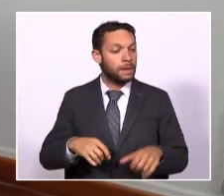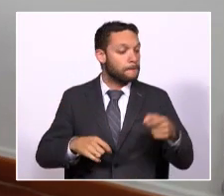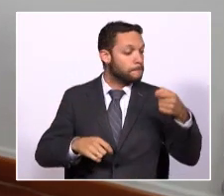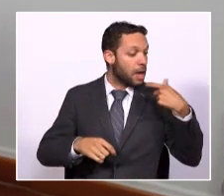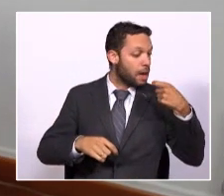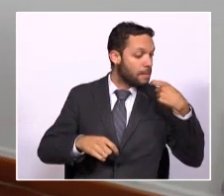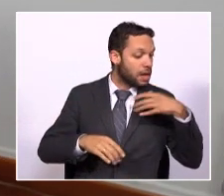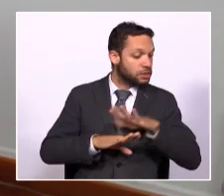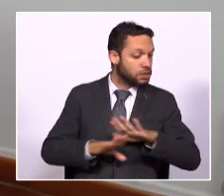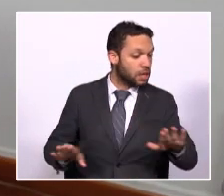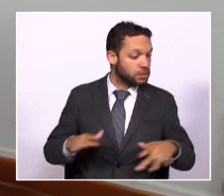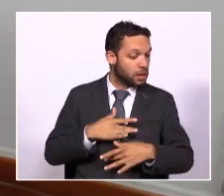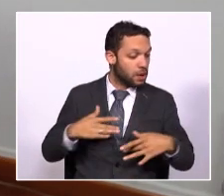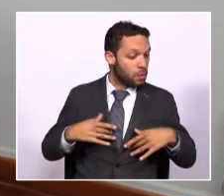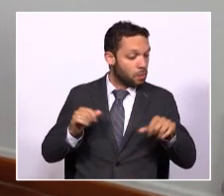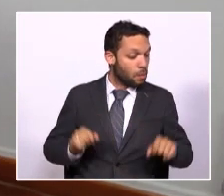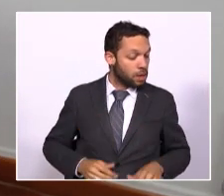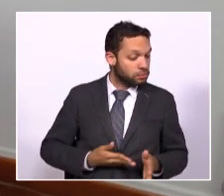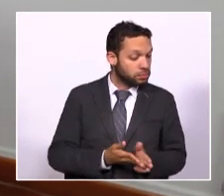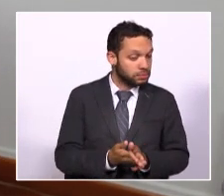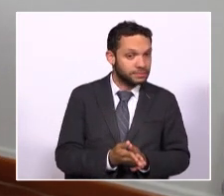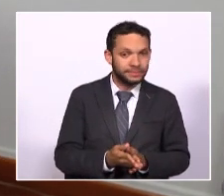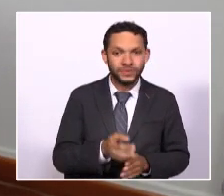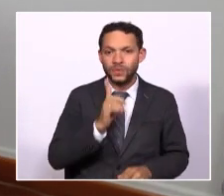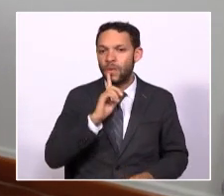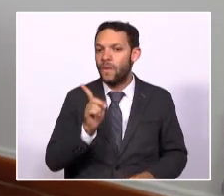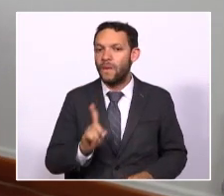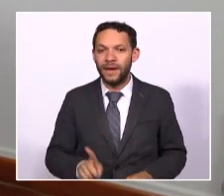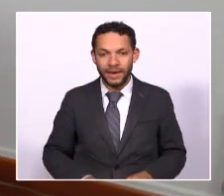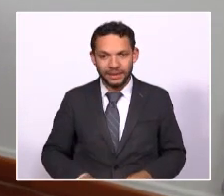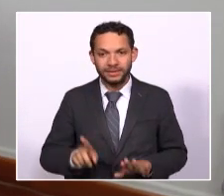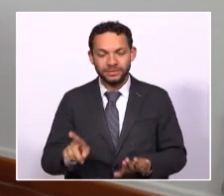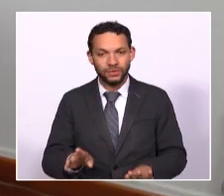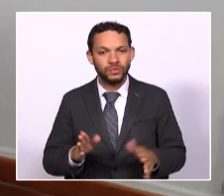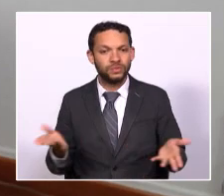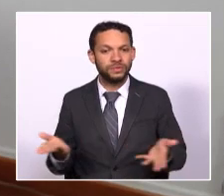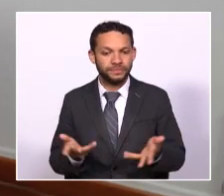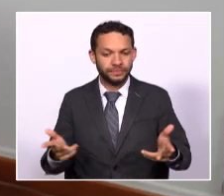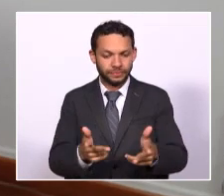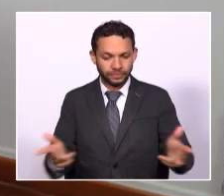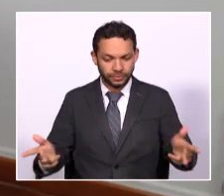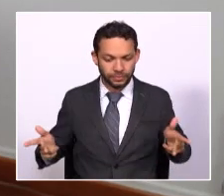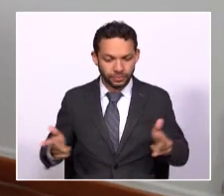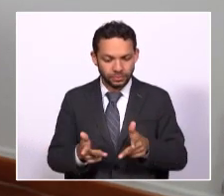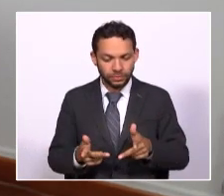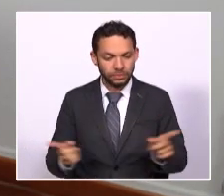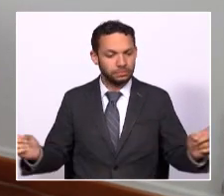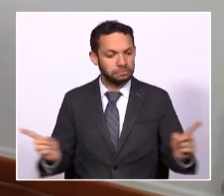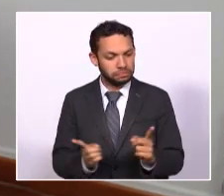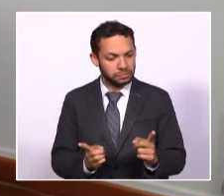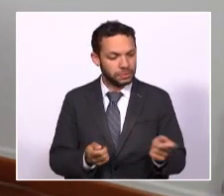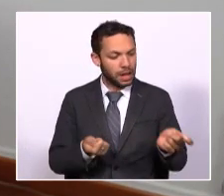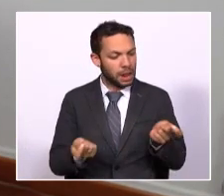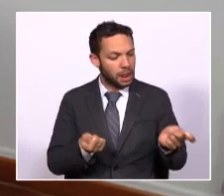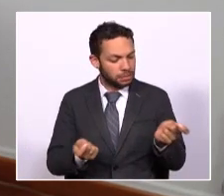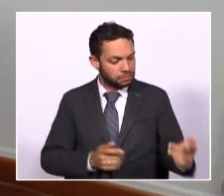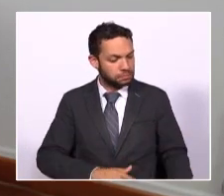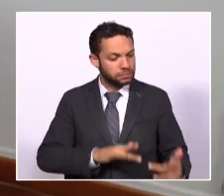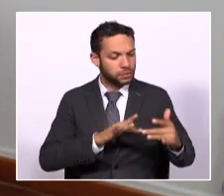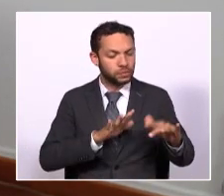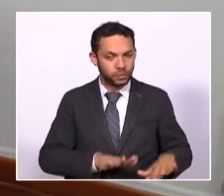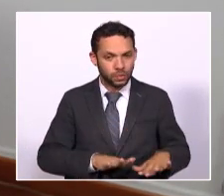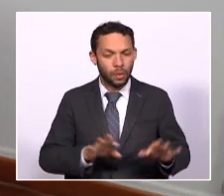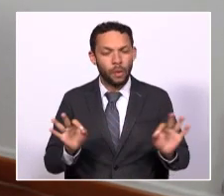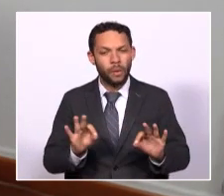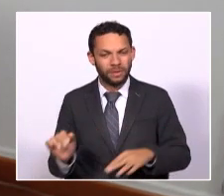dolor. Eso no es medicina. El dolor se lo tratan en una droguería, en una tienda naturista, o el señor que le lava el carro, o las